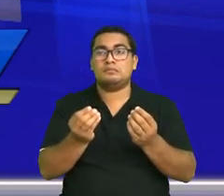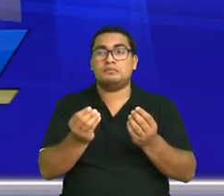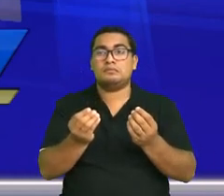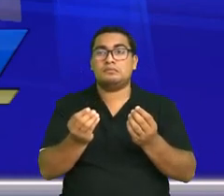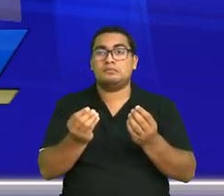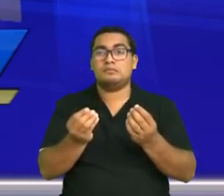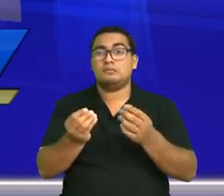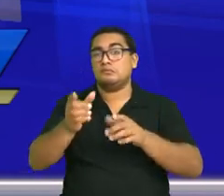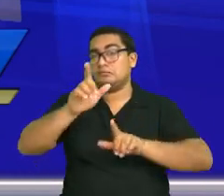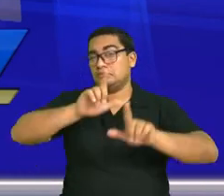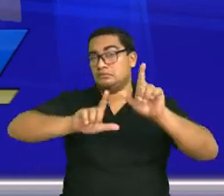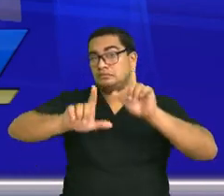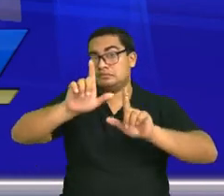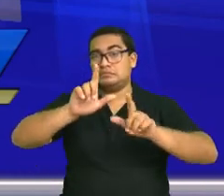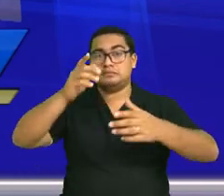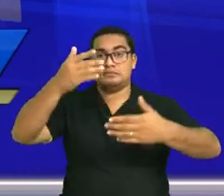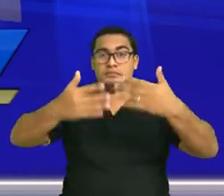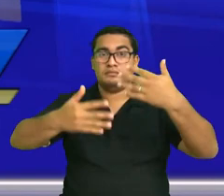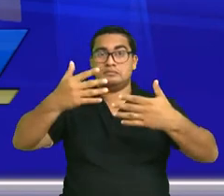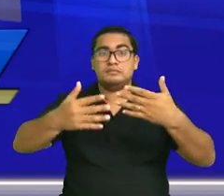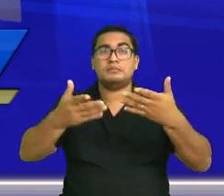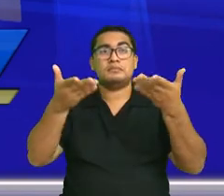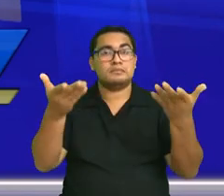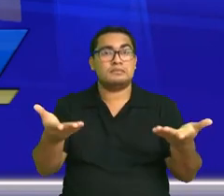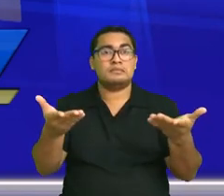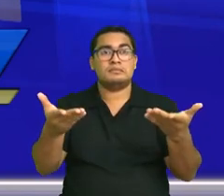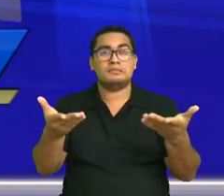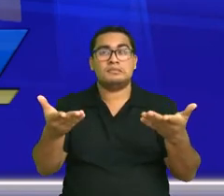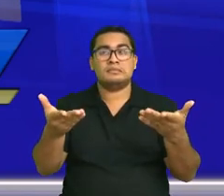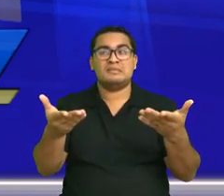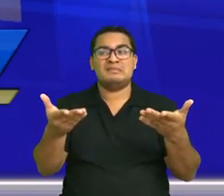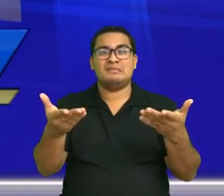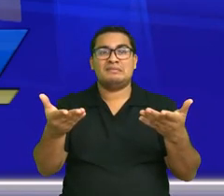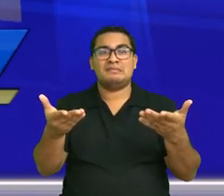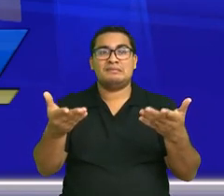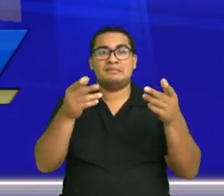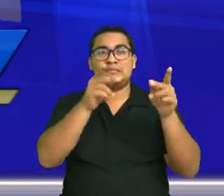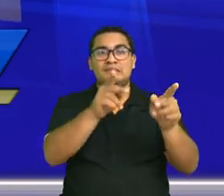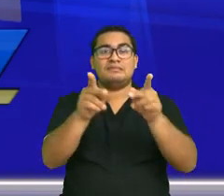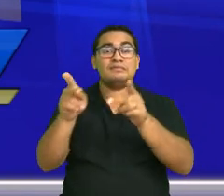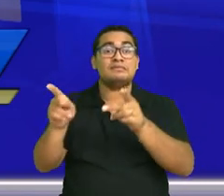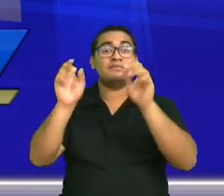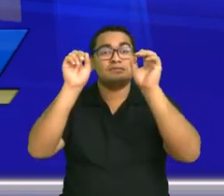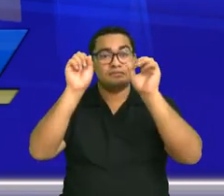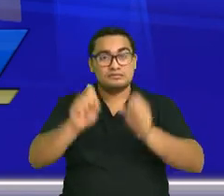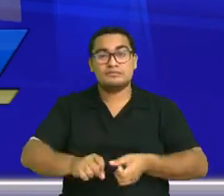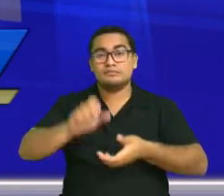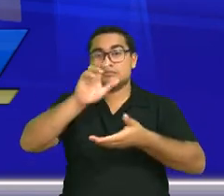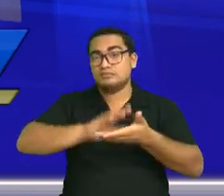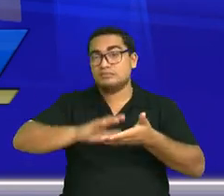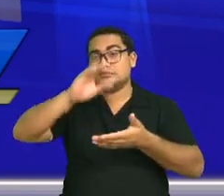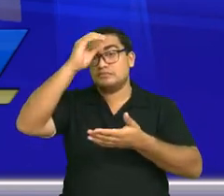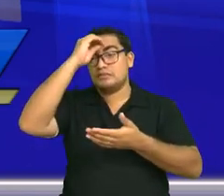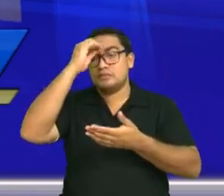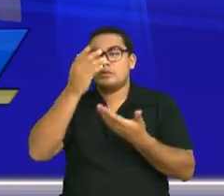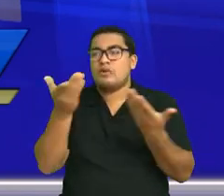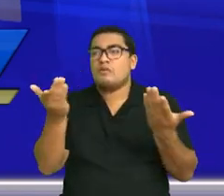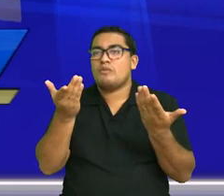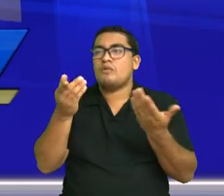lenguaje de señas, para que eso la gente podamos aprender a